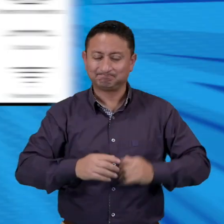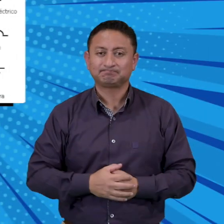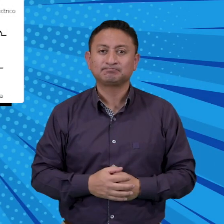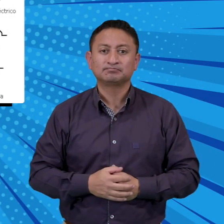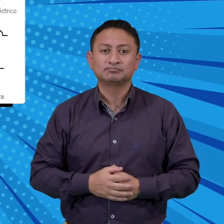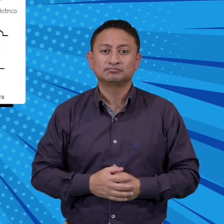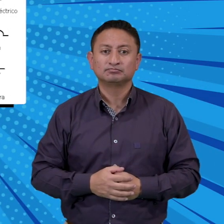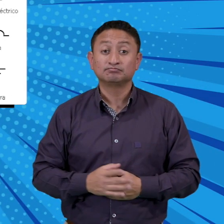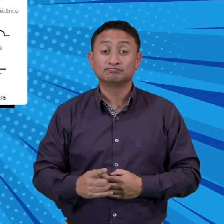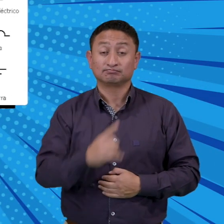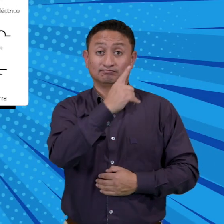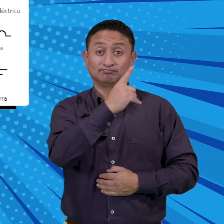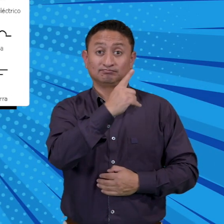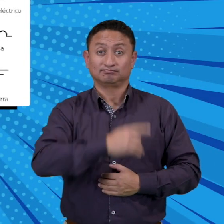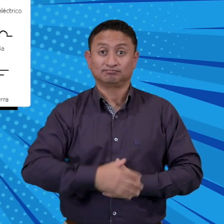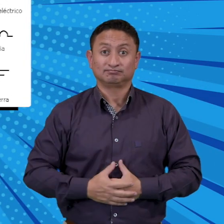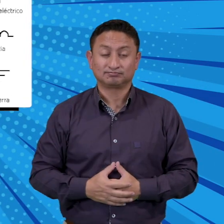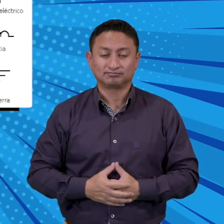ellos.